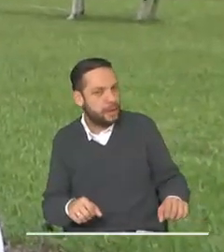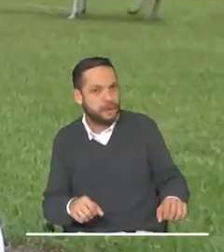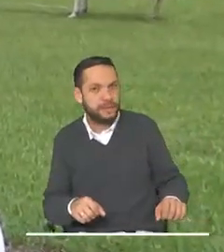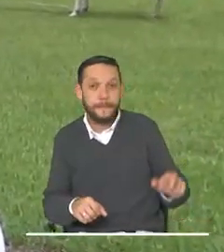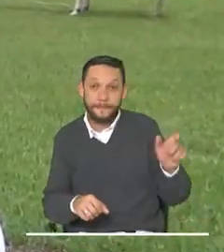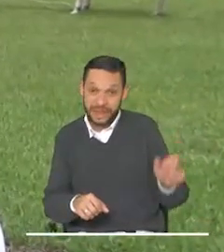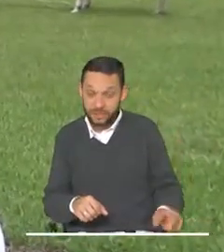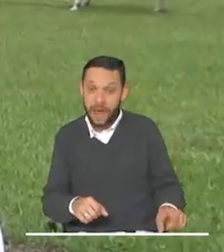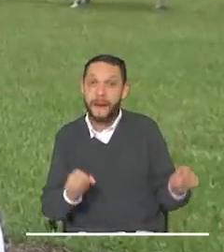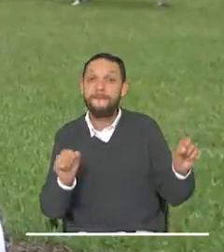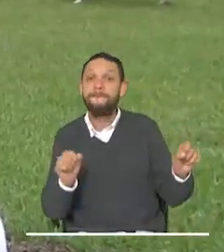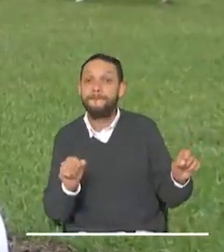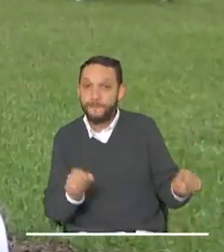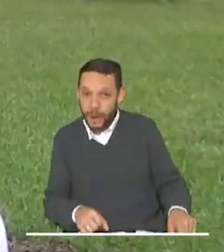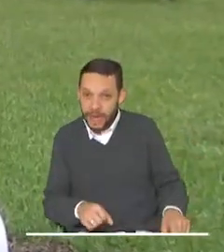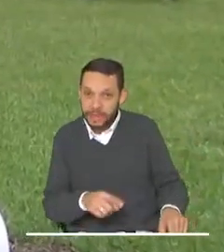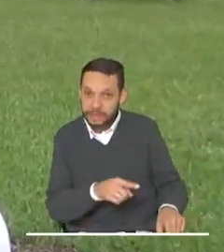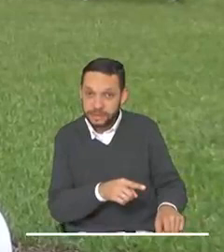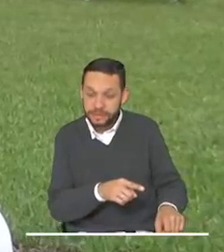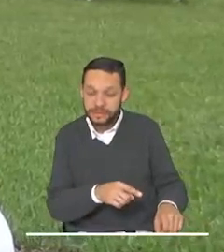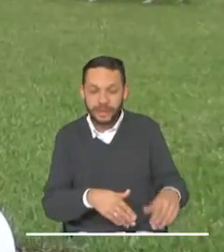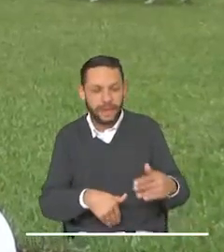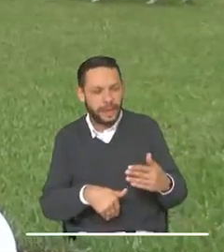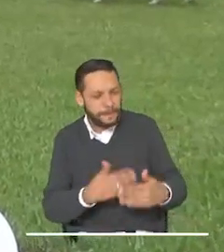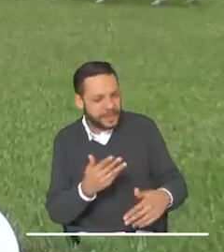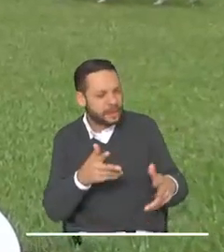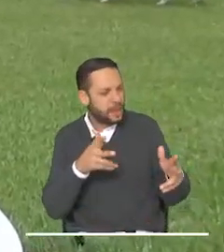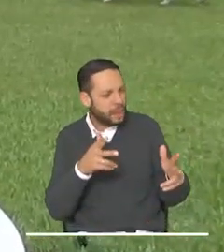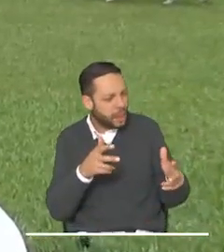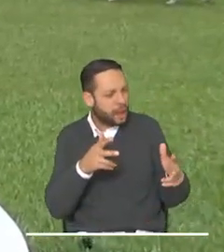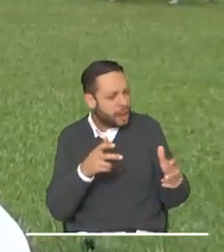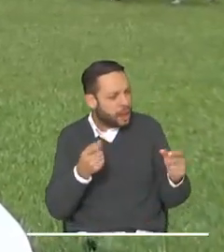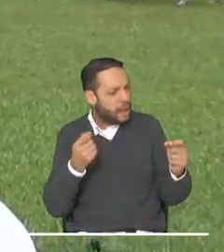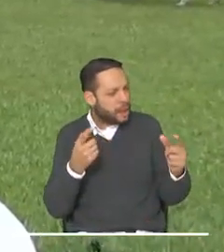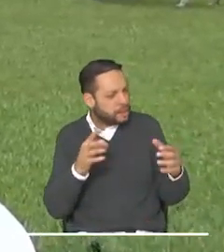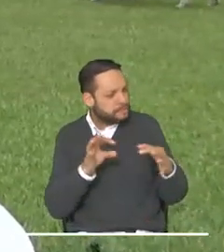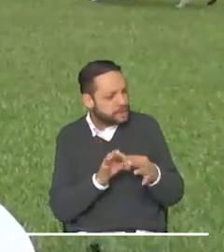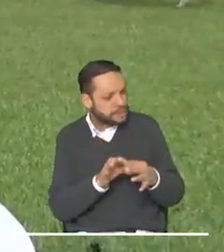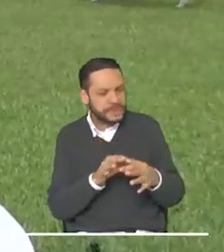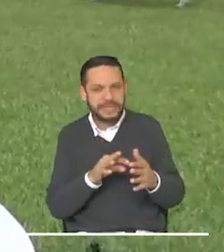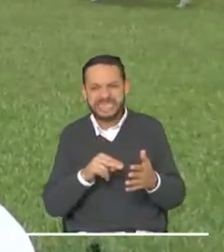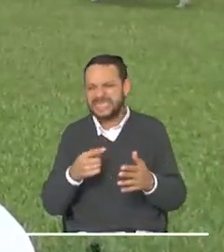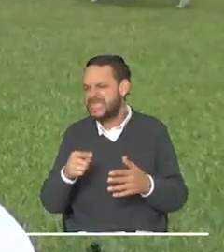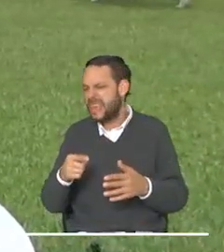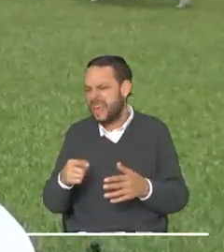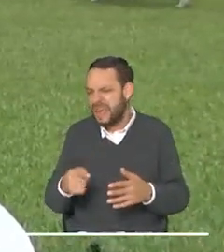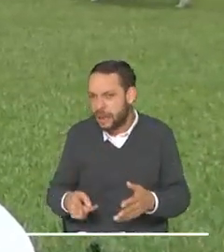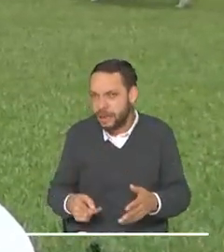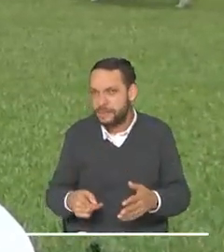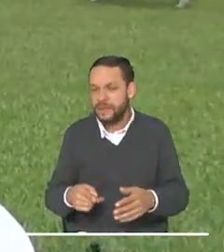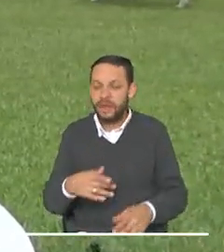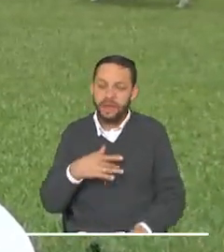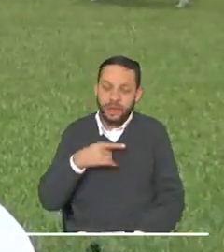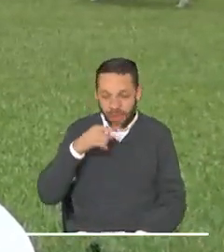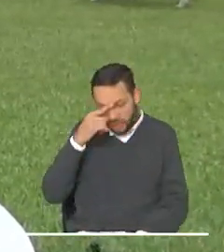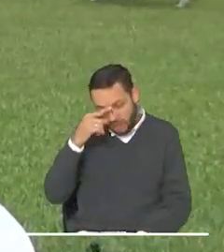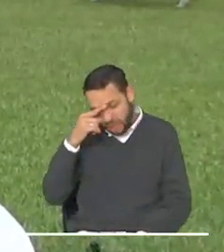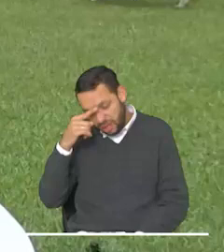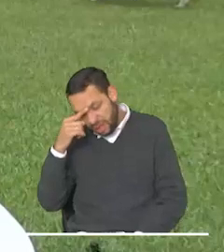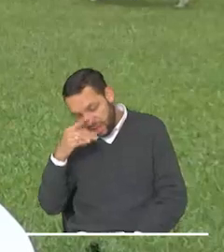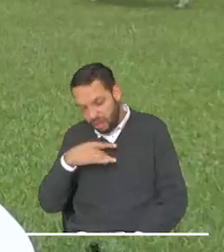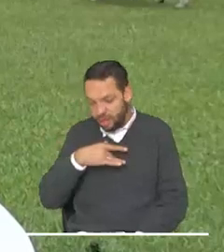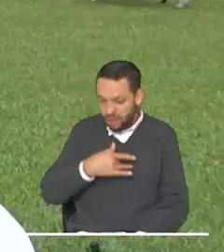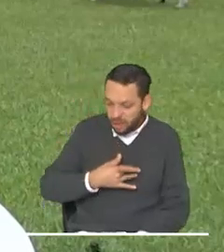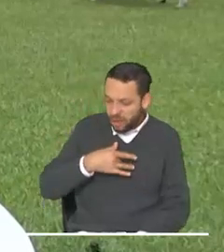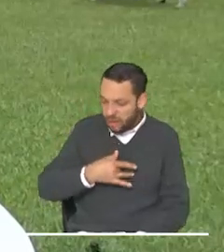palpable de empezar a entender que esto no es un asunto solamente de la queja que esto